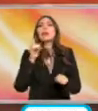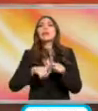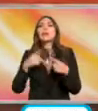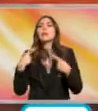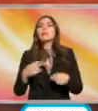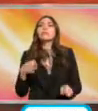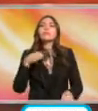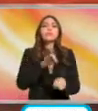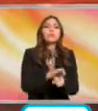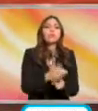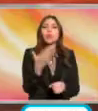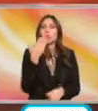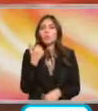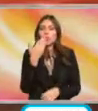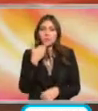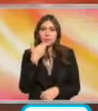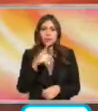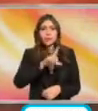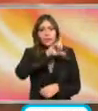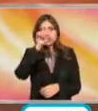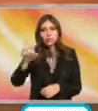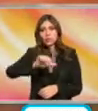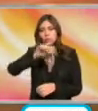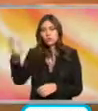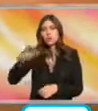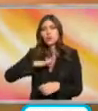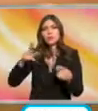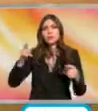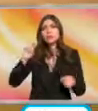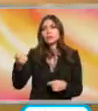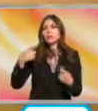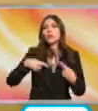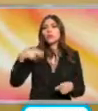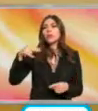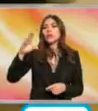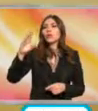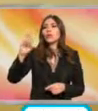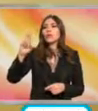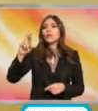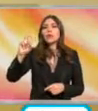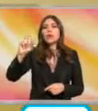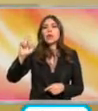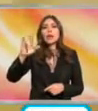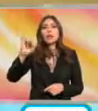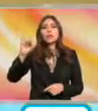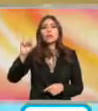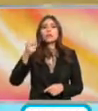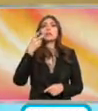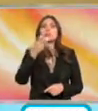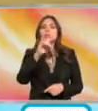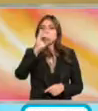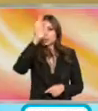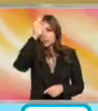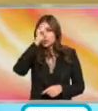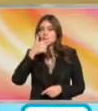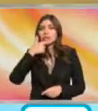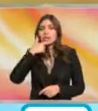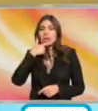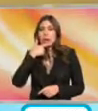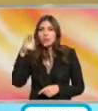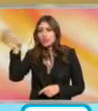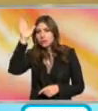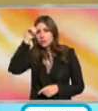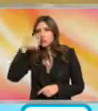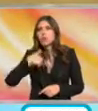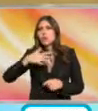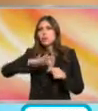exactamente. Y eso, de repente, también existían los corsarios. Los corsarios, eso sí, iban, por ejemplo, con Inglaterra y le decían, mira, yo me comprometo a andar por el